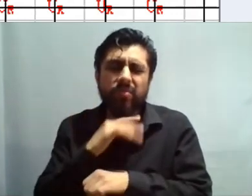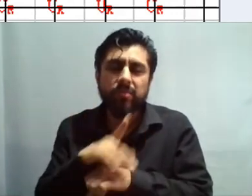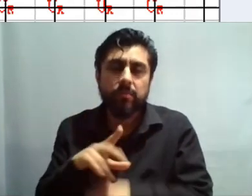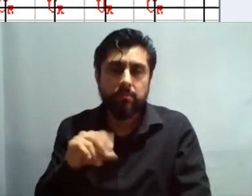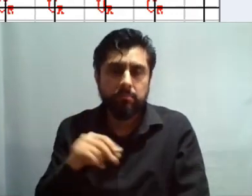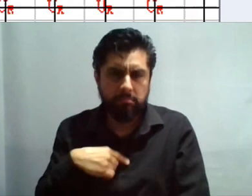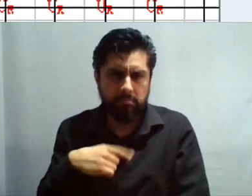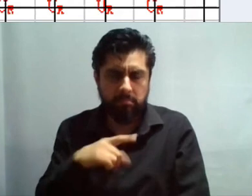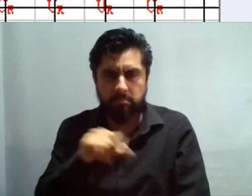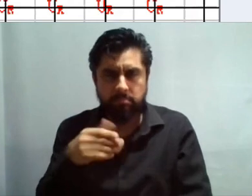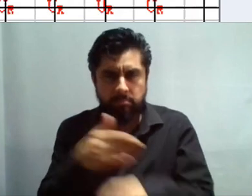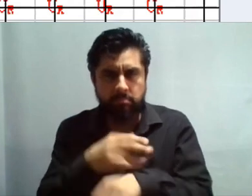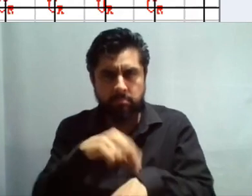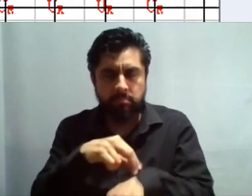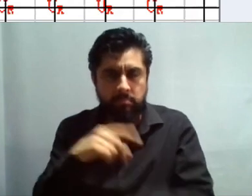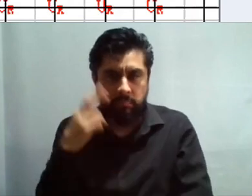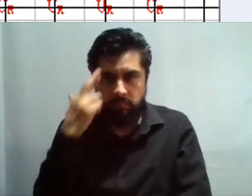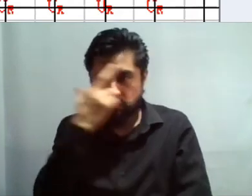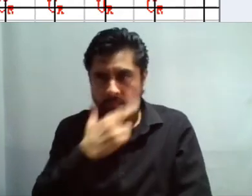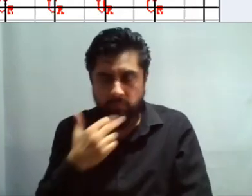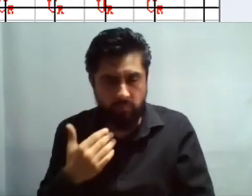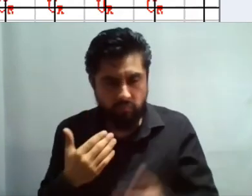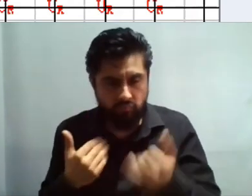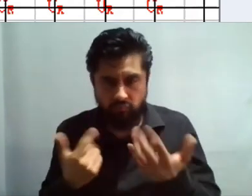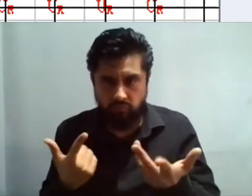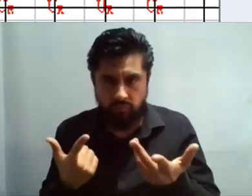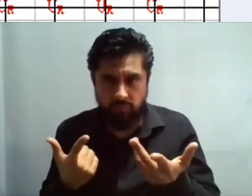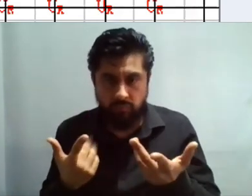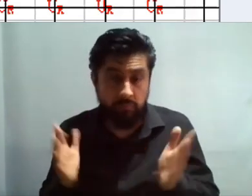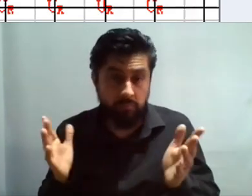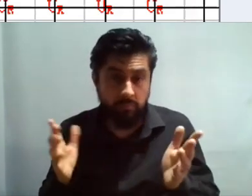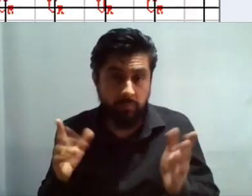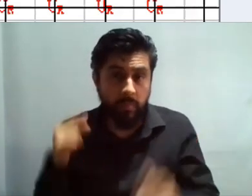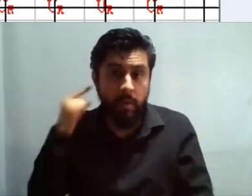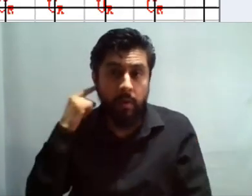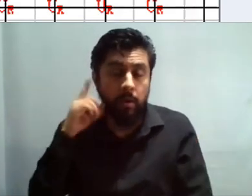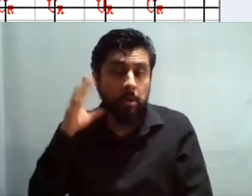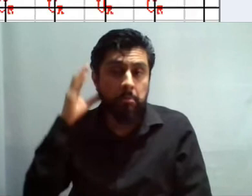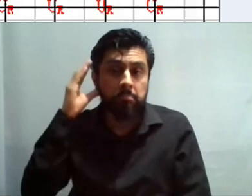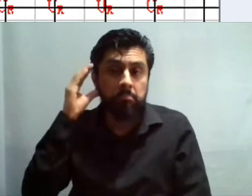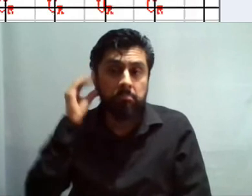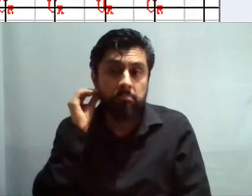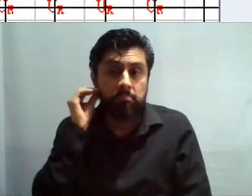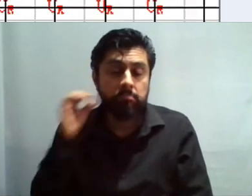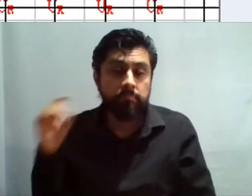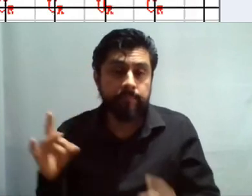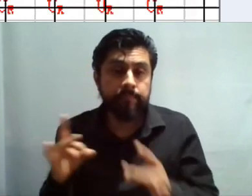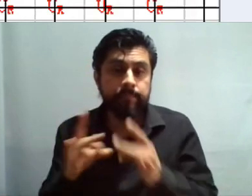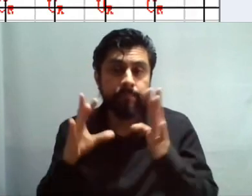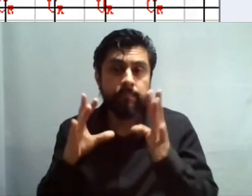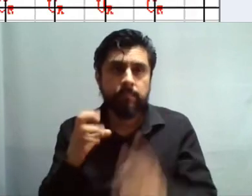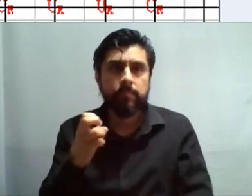ninguna infección de garganta que subiera a los oídos, simplemente el oído dejó de funcionar. de forma súbita. Lo que nos debe de mover